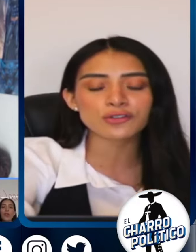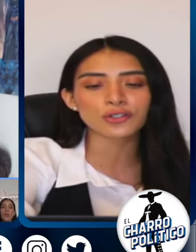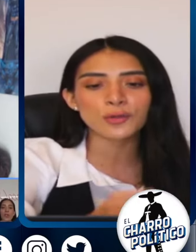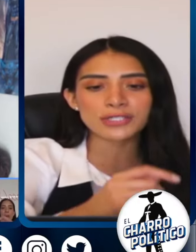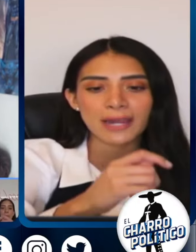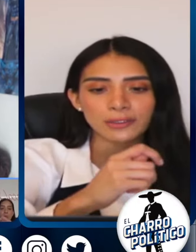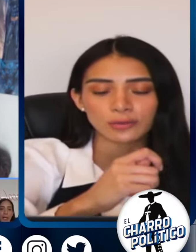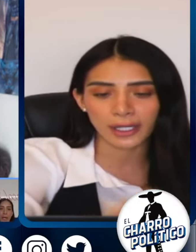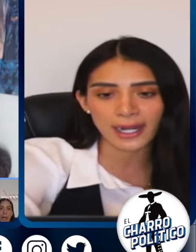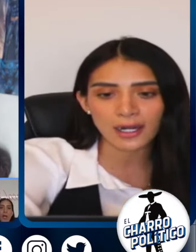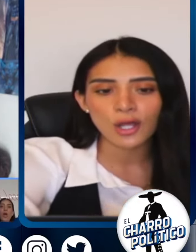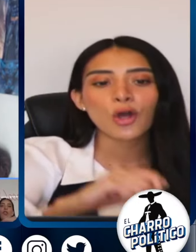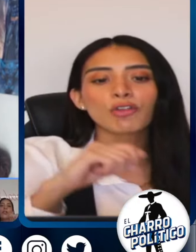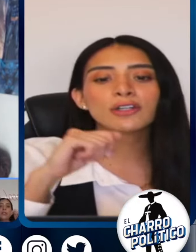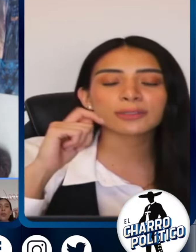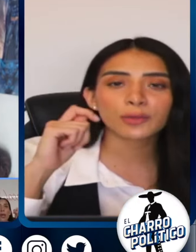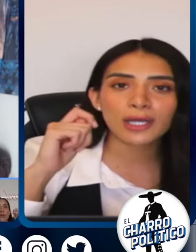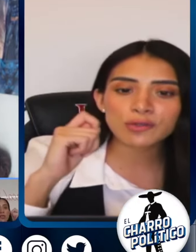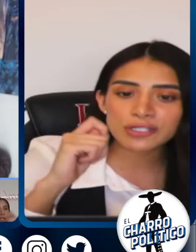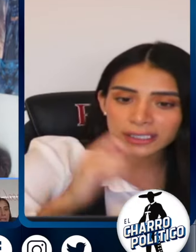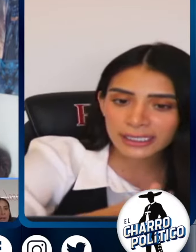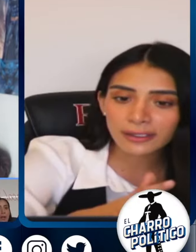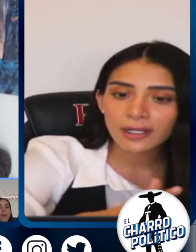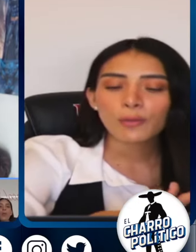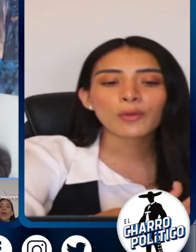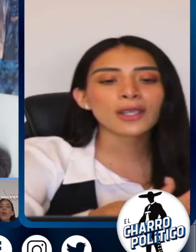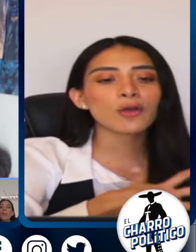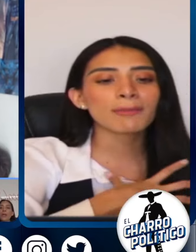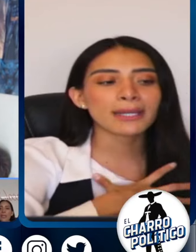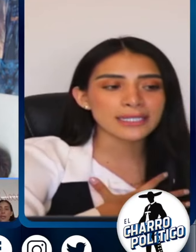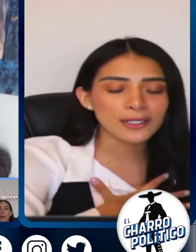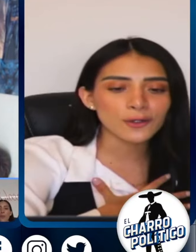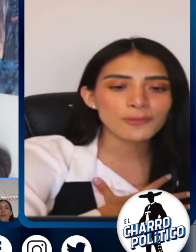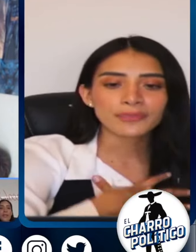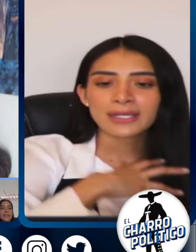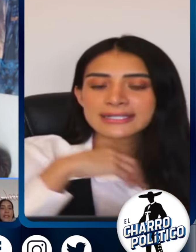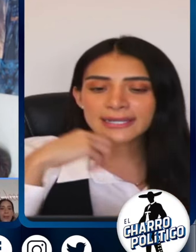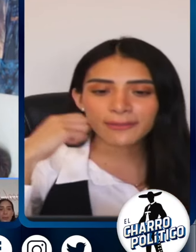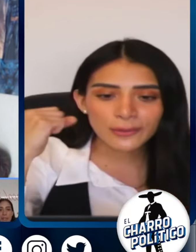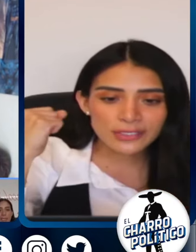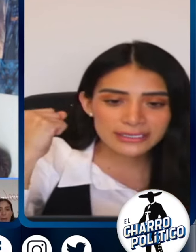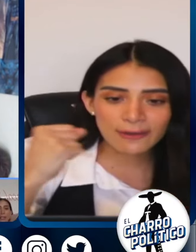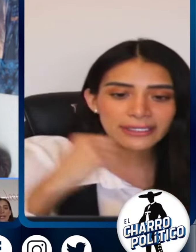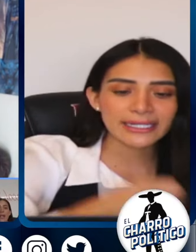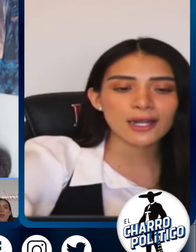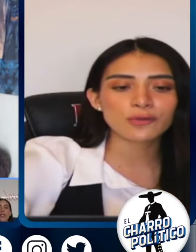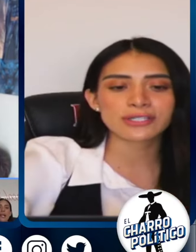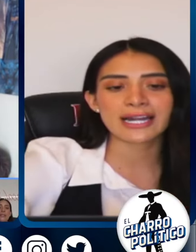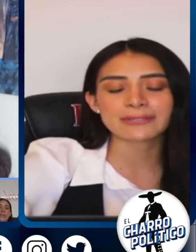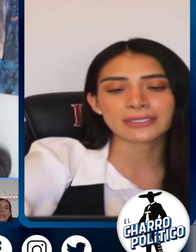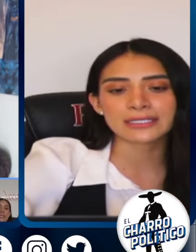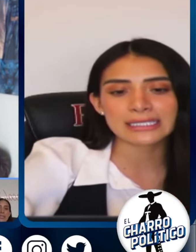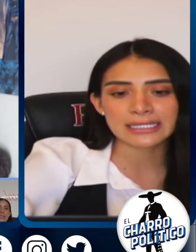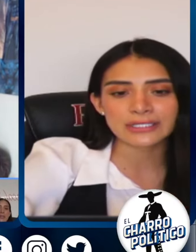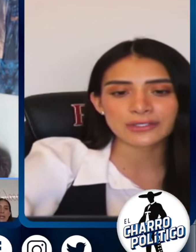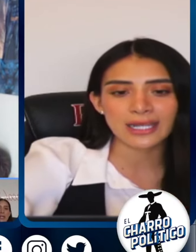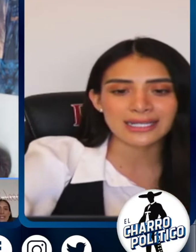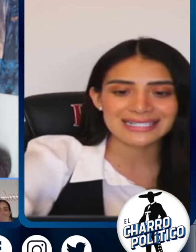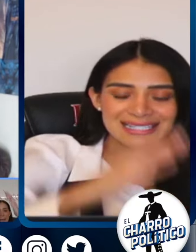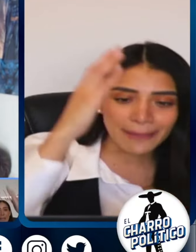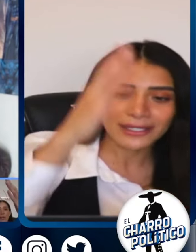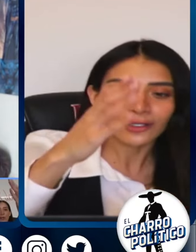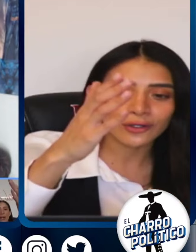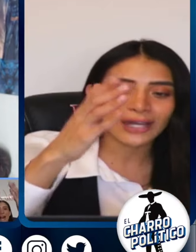platícanos cómo se llama tu canal, donde te podemos seguir, buen compañero, siempre hemos estado aquí en la lucha de las benditas redes